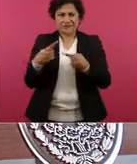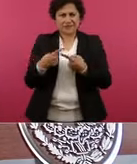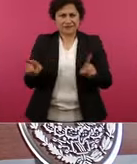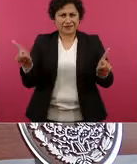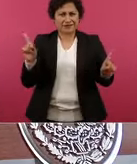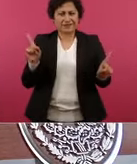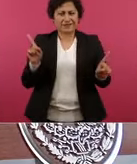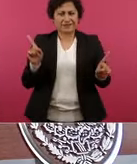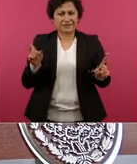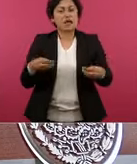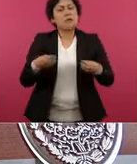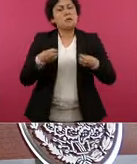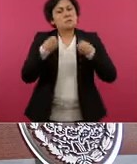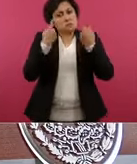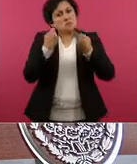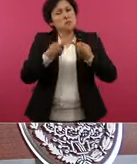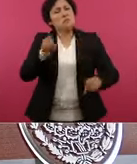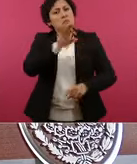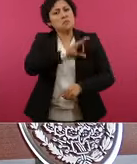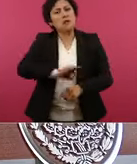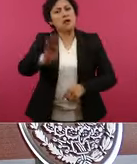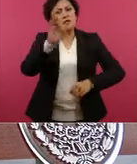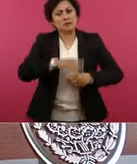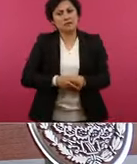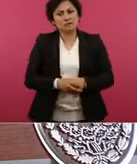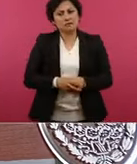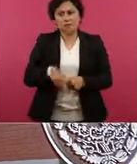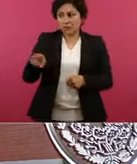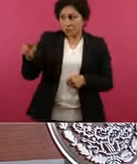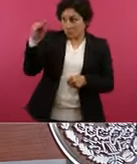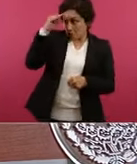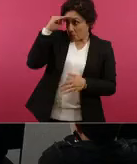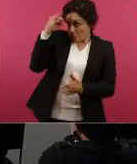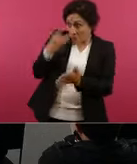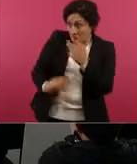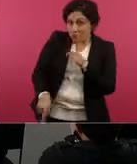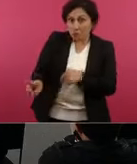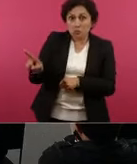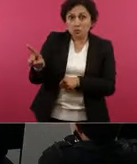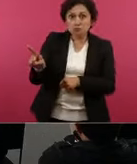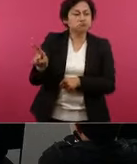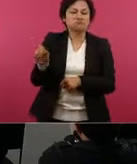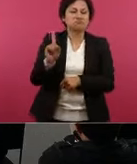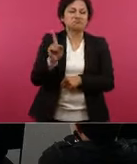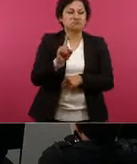que otra forma de pensar, otra forma de ser,